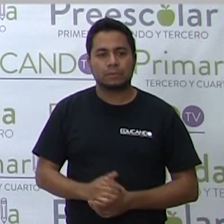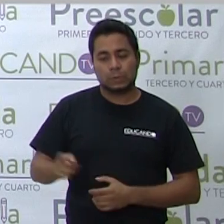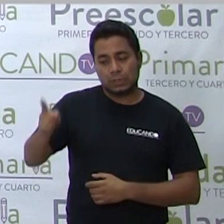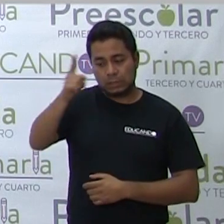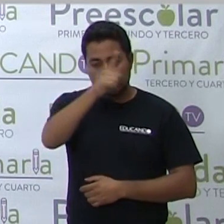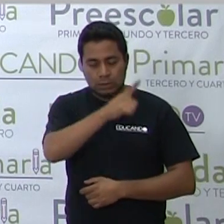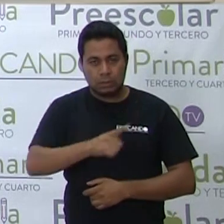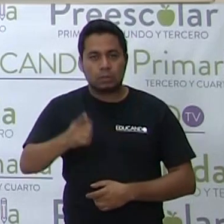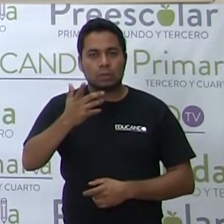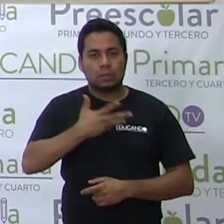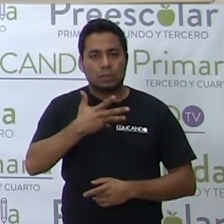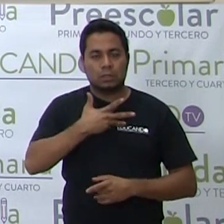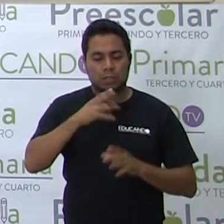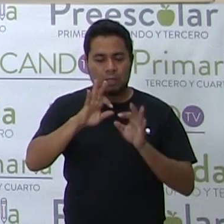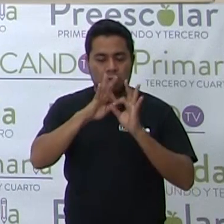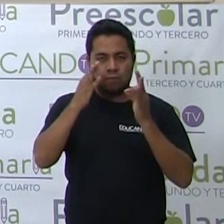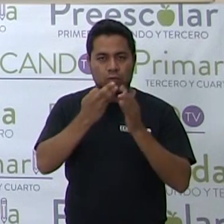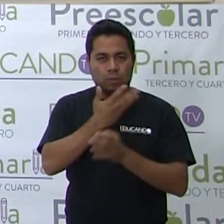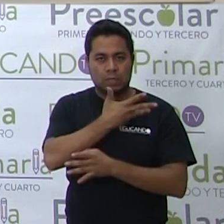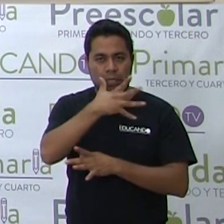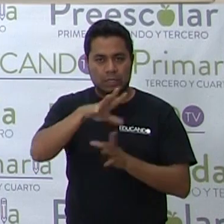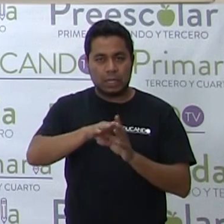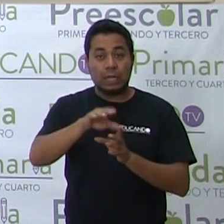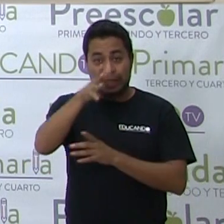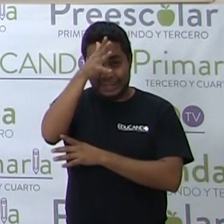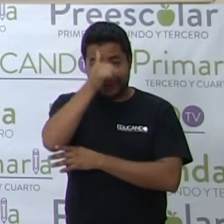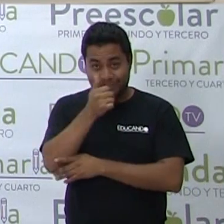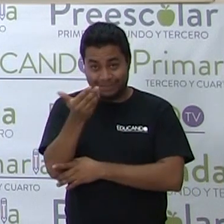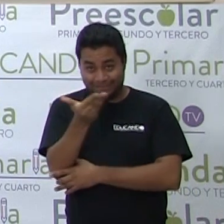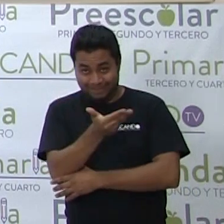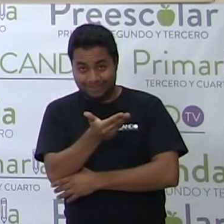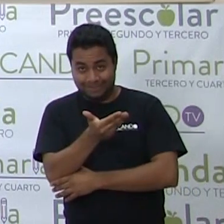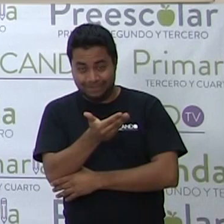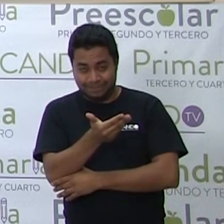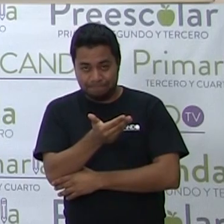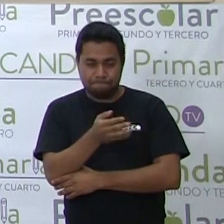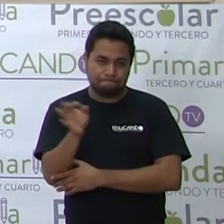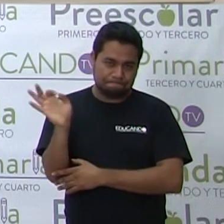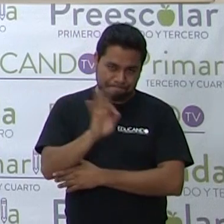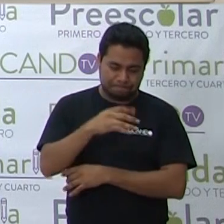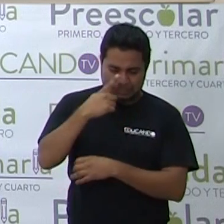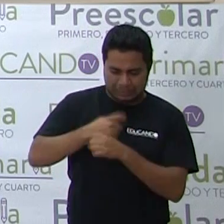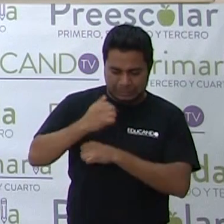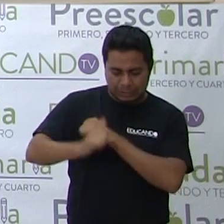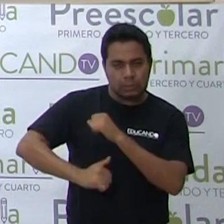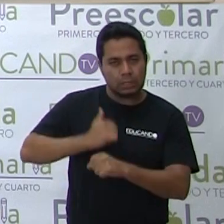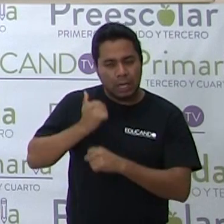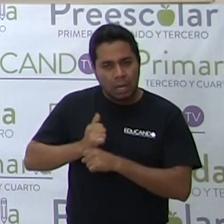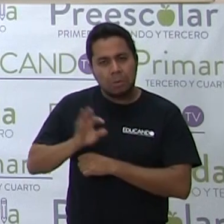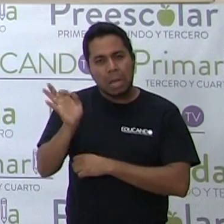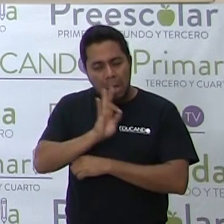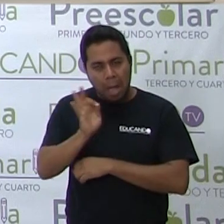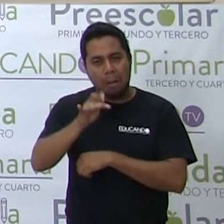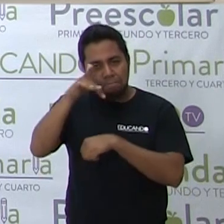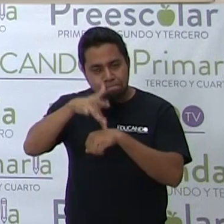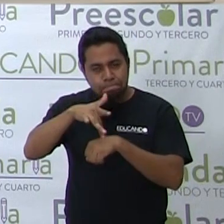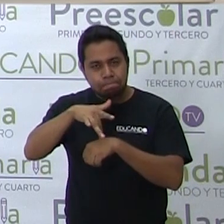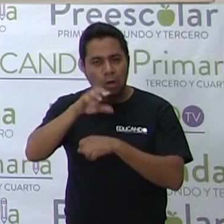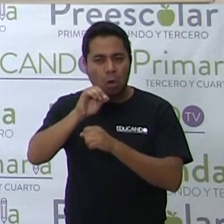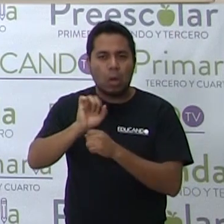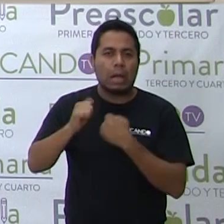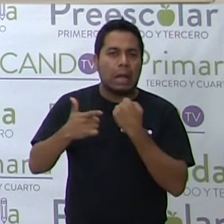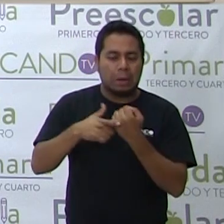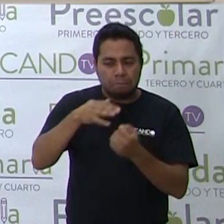es la fórmula general ya lo recordaron Sí tal vez en primer grado pues lo vieron o se los